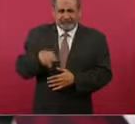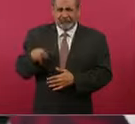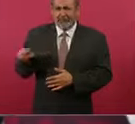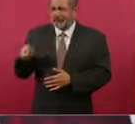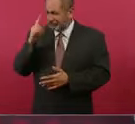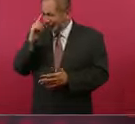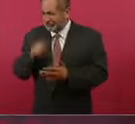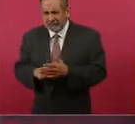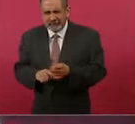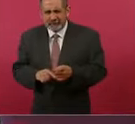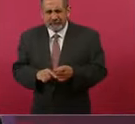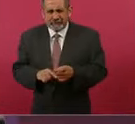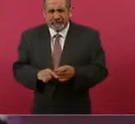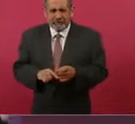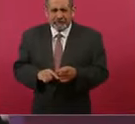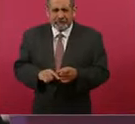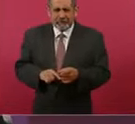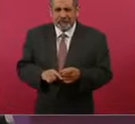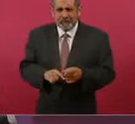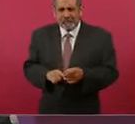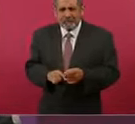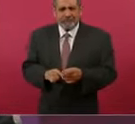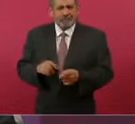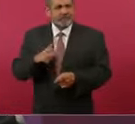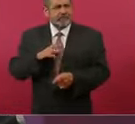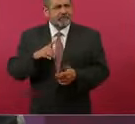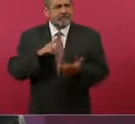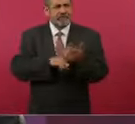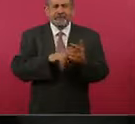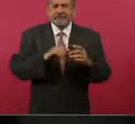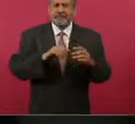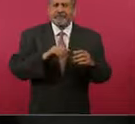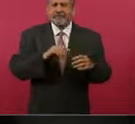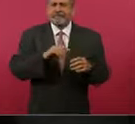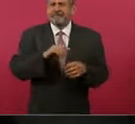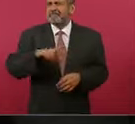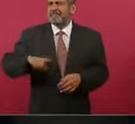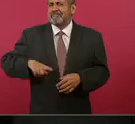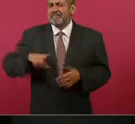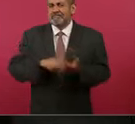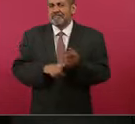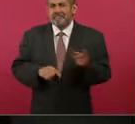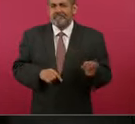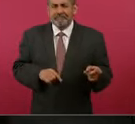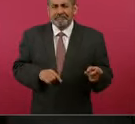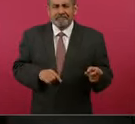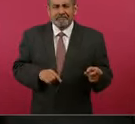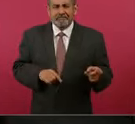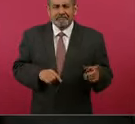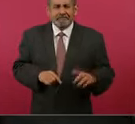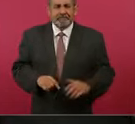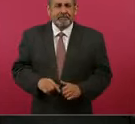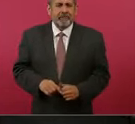Creo que había un organismo autónomo del gobierno. Coret. No,